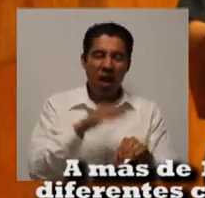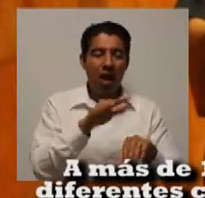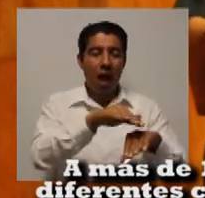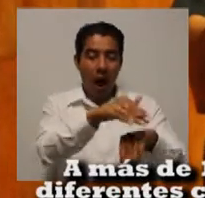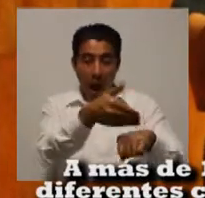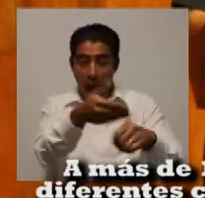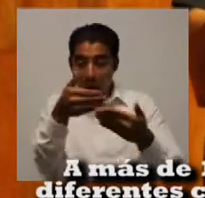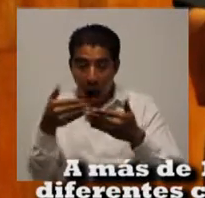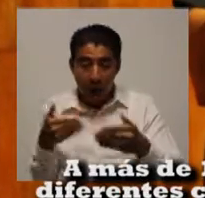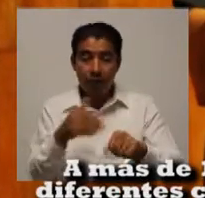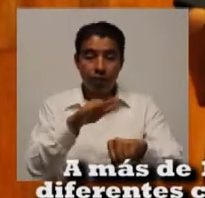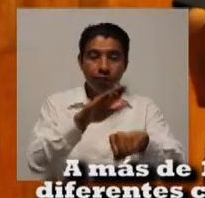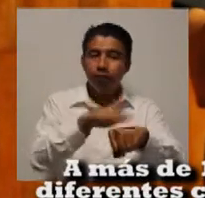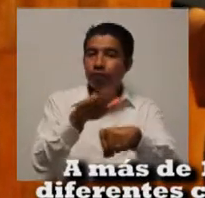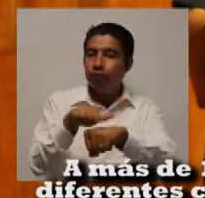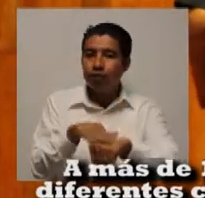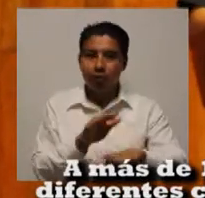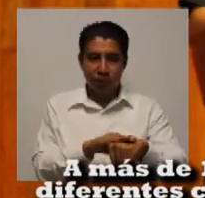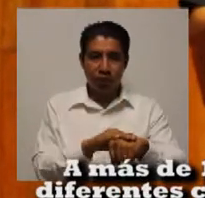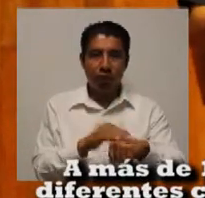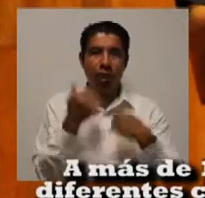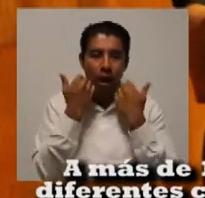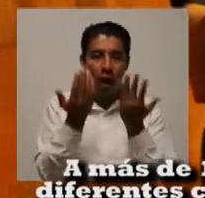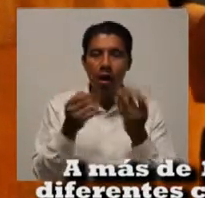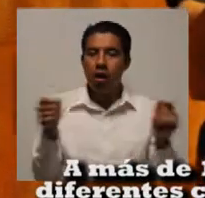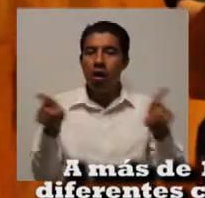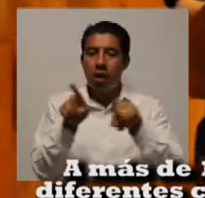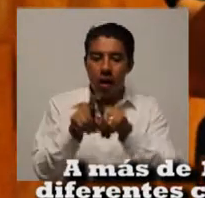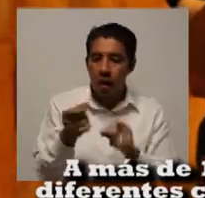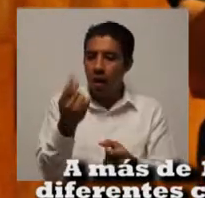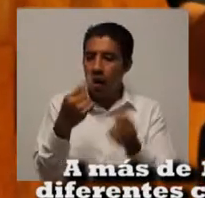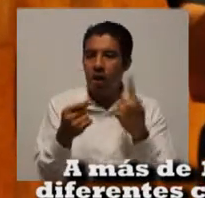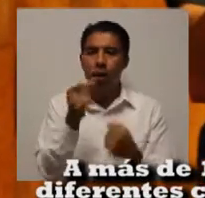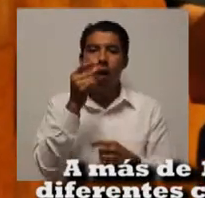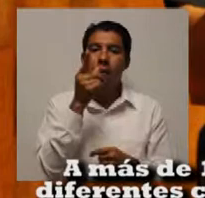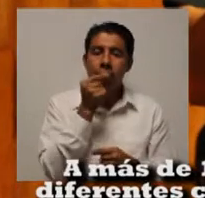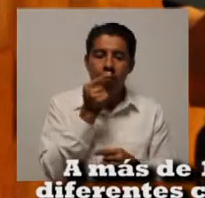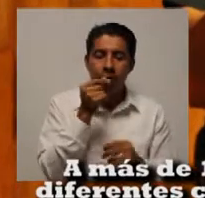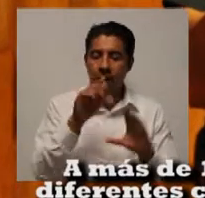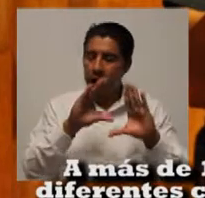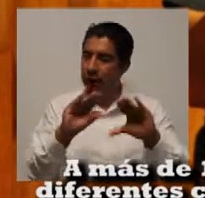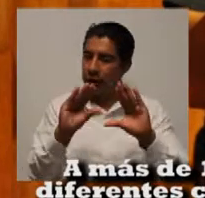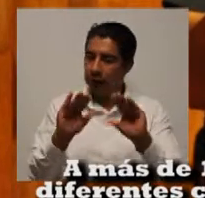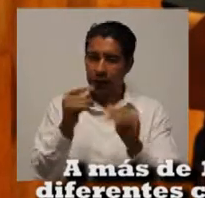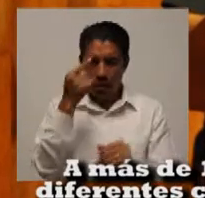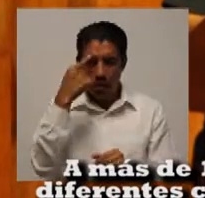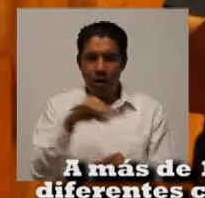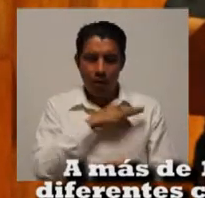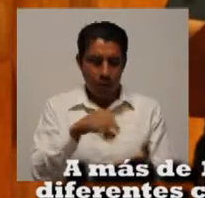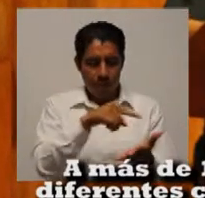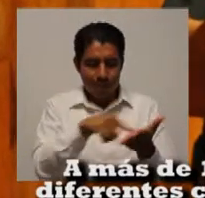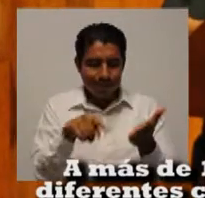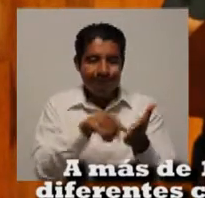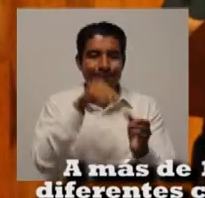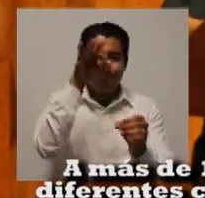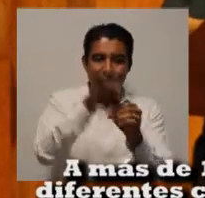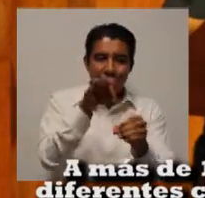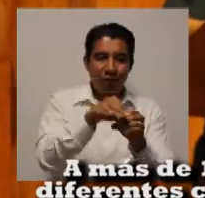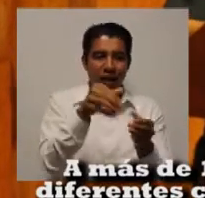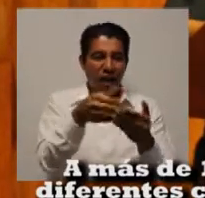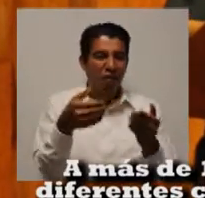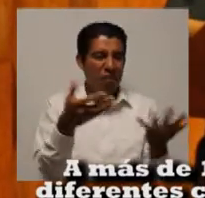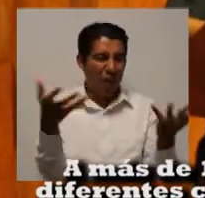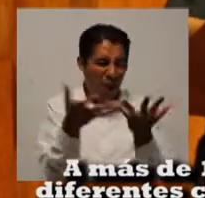buscar la eficiencia de las tareas policiales en materia del conocimiento de delitos electorales, con lo cual se garantice